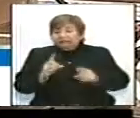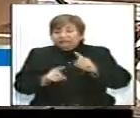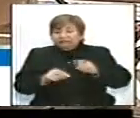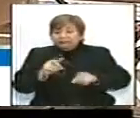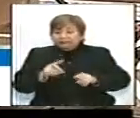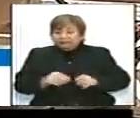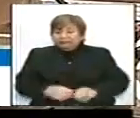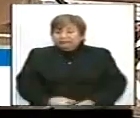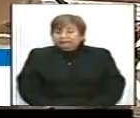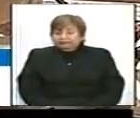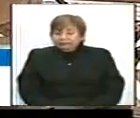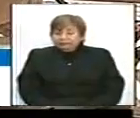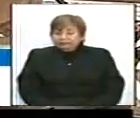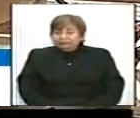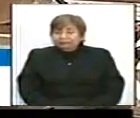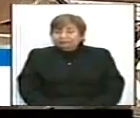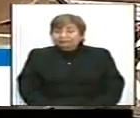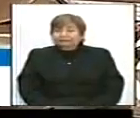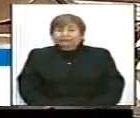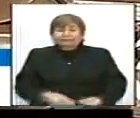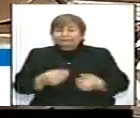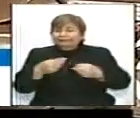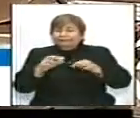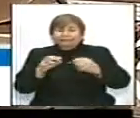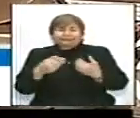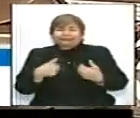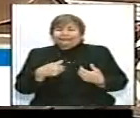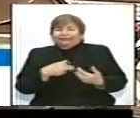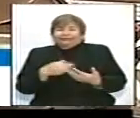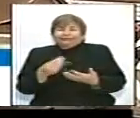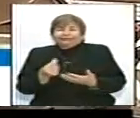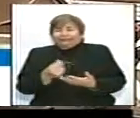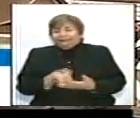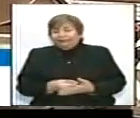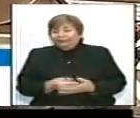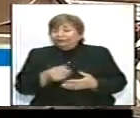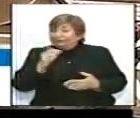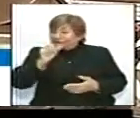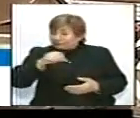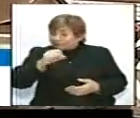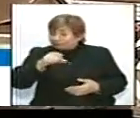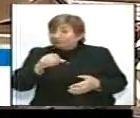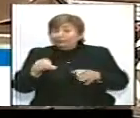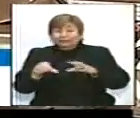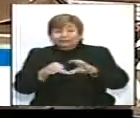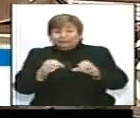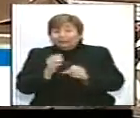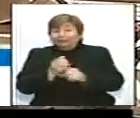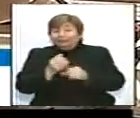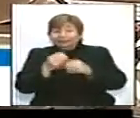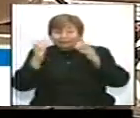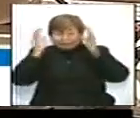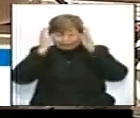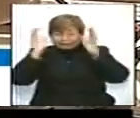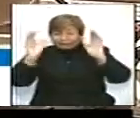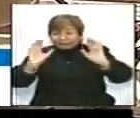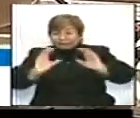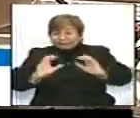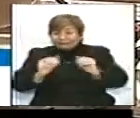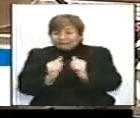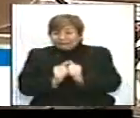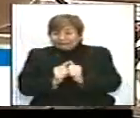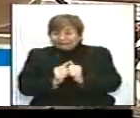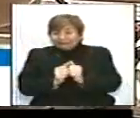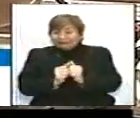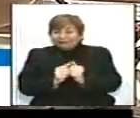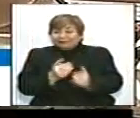en el tiempo, lo cual no nos ha permitido poder hacerlo más rápido incluso. Entonces, lo que se ha hecho es tratar de coordinar con las autoridades de las regiones,